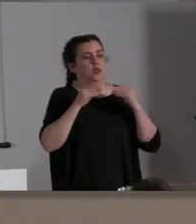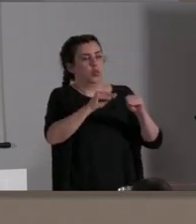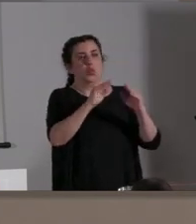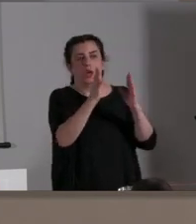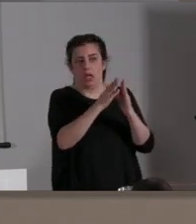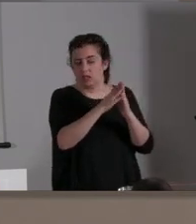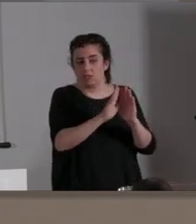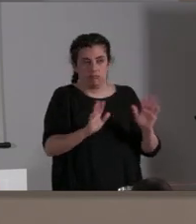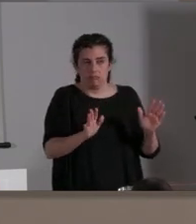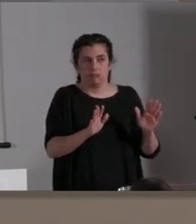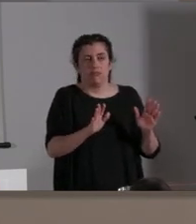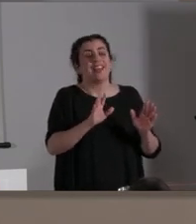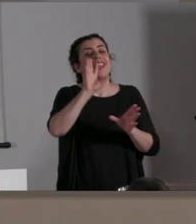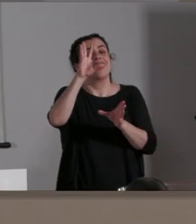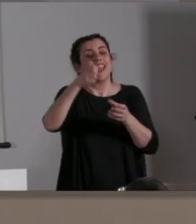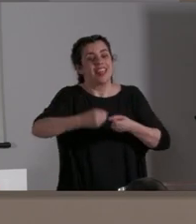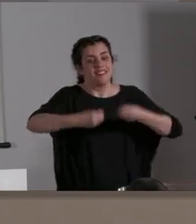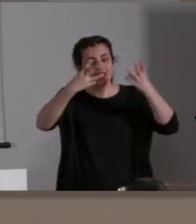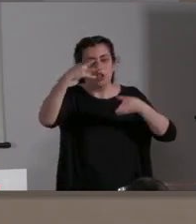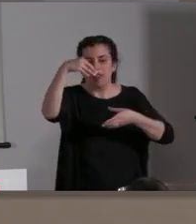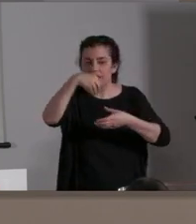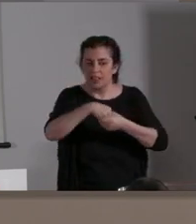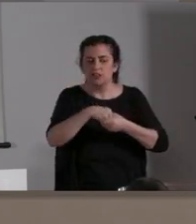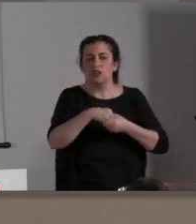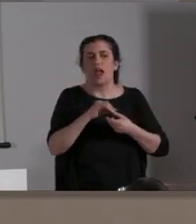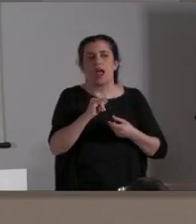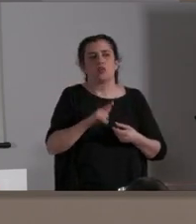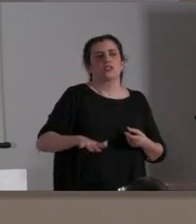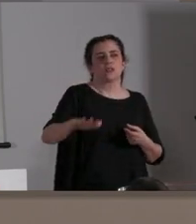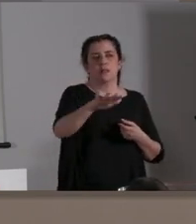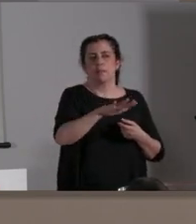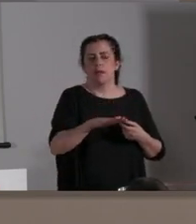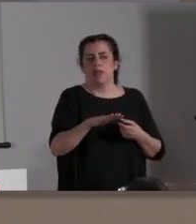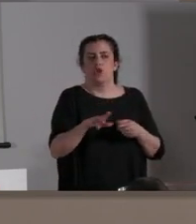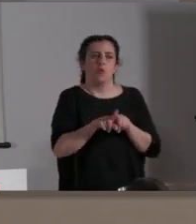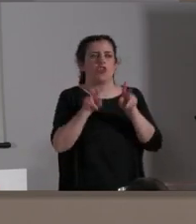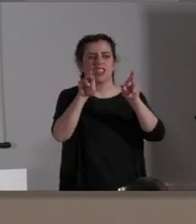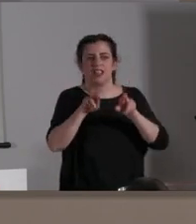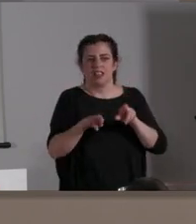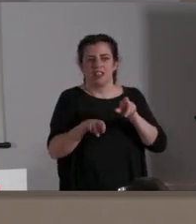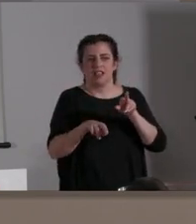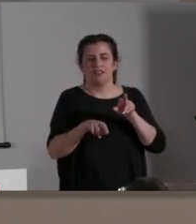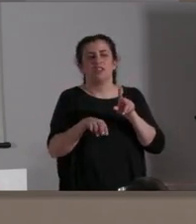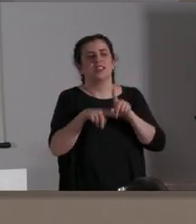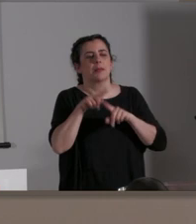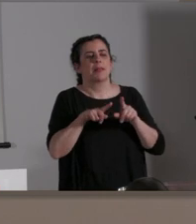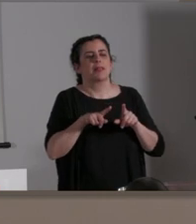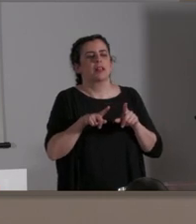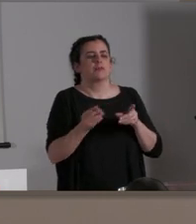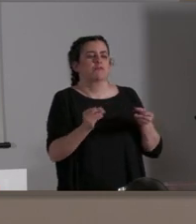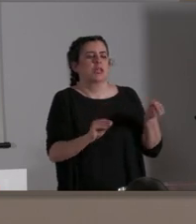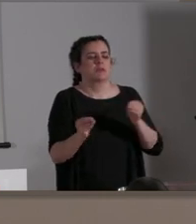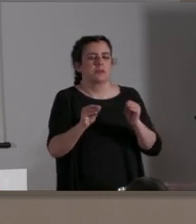del edificio, hay un hogar residencia, que es el nombre que recibe, según el catálogo de servicios en Cataluña, pues un tipo de equipamiento que, por tanto,